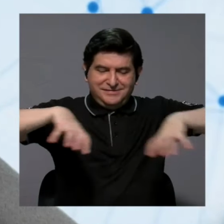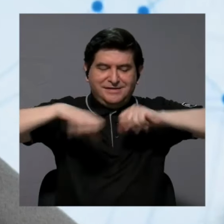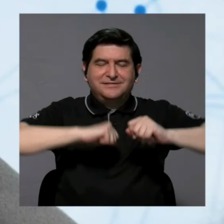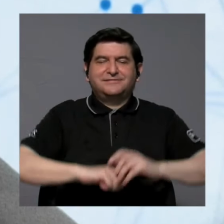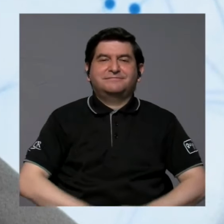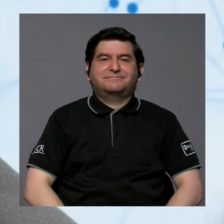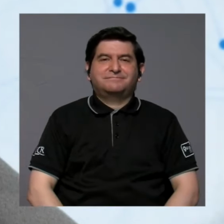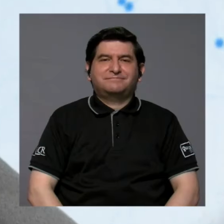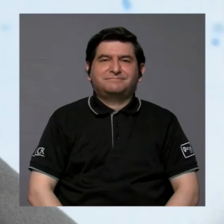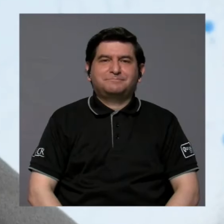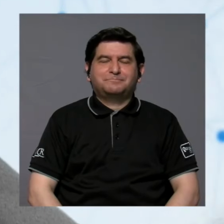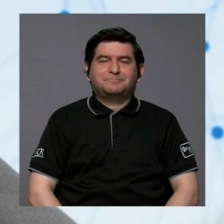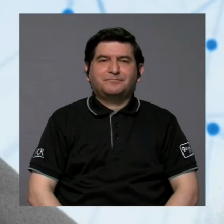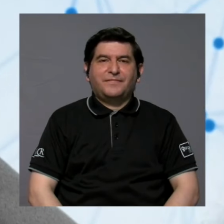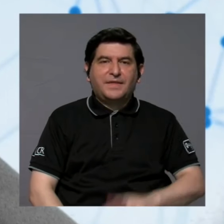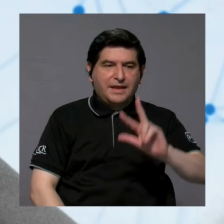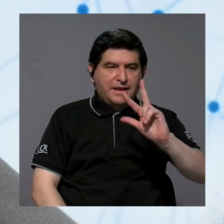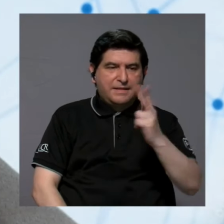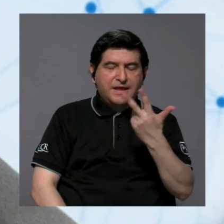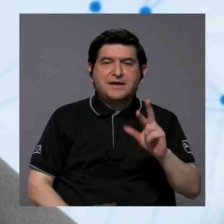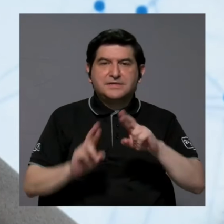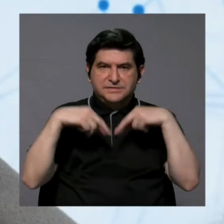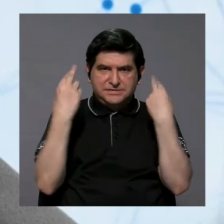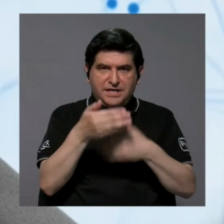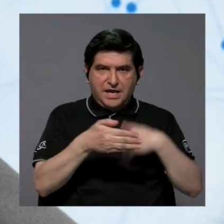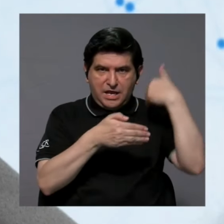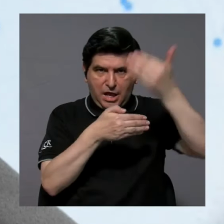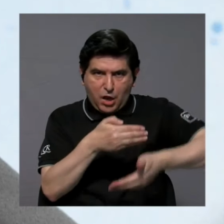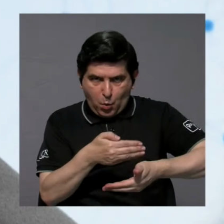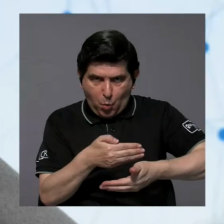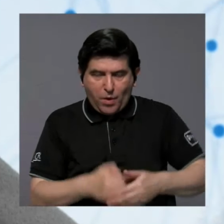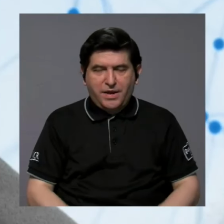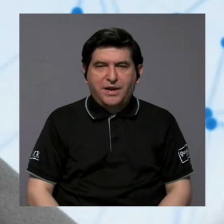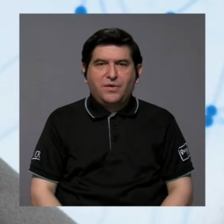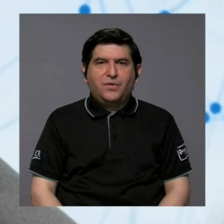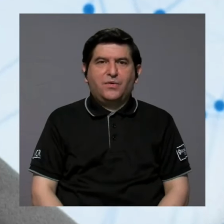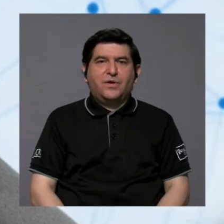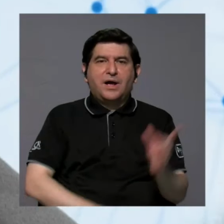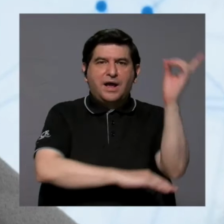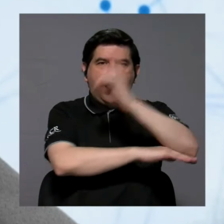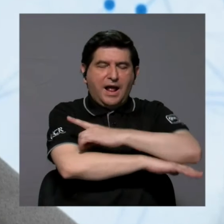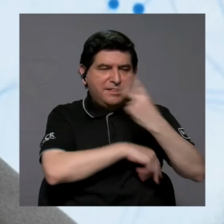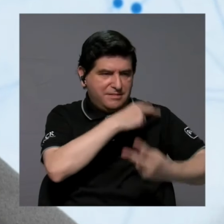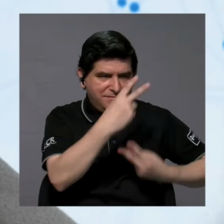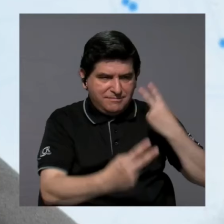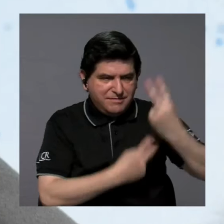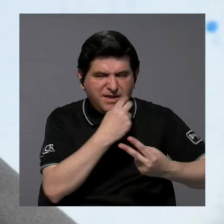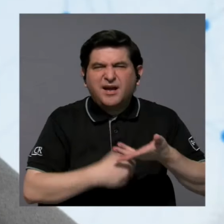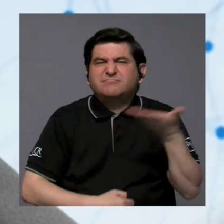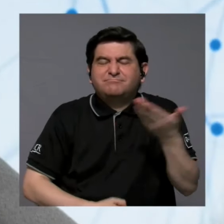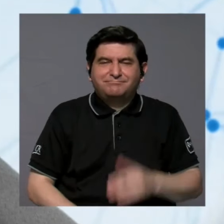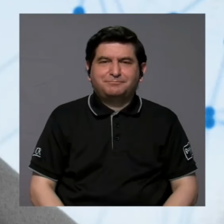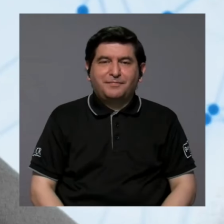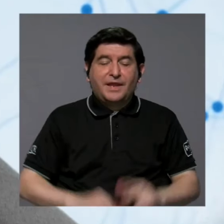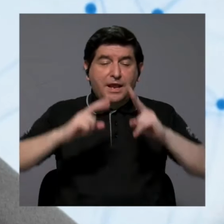móviles. Un tercer encuentro posterior a ese día del recorrido fue para revisar